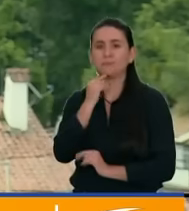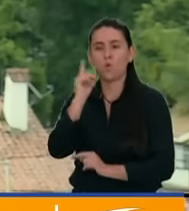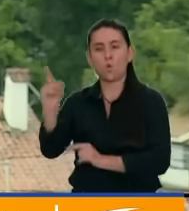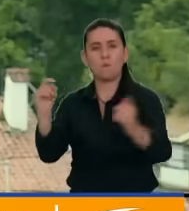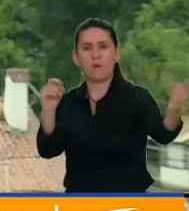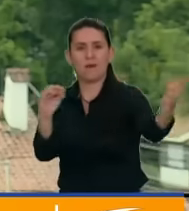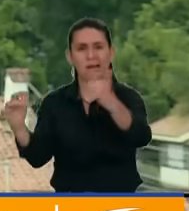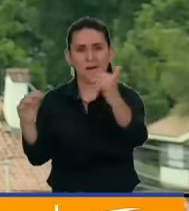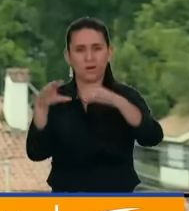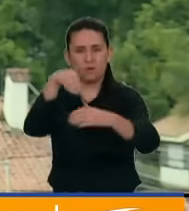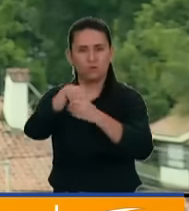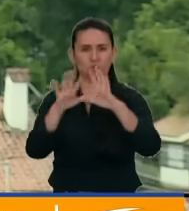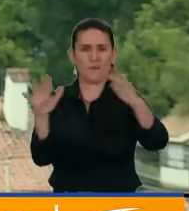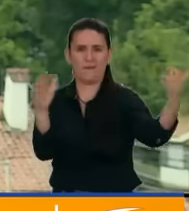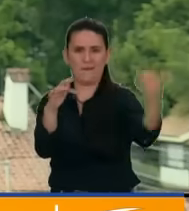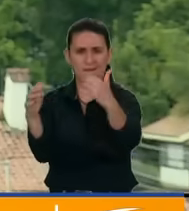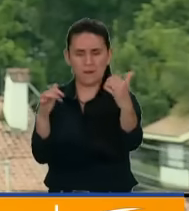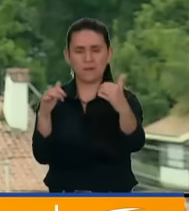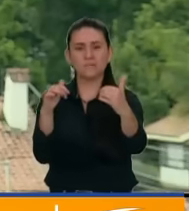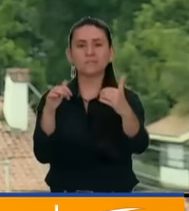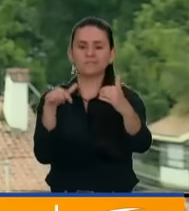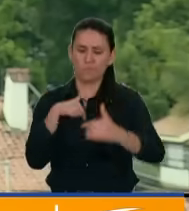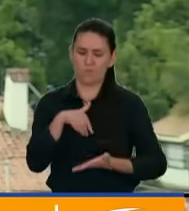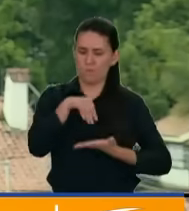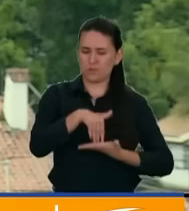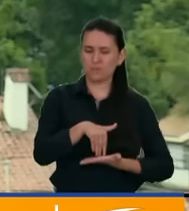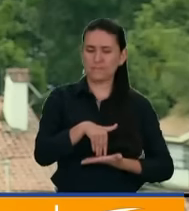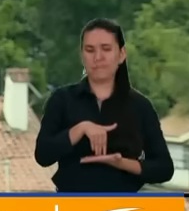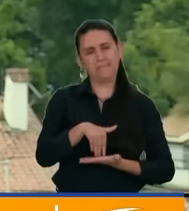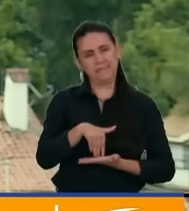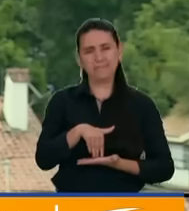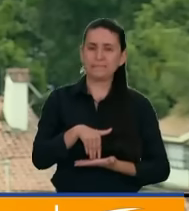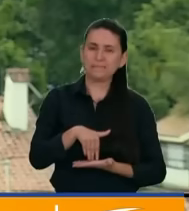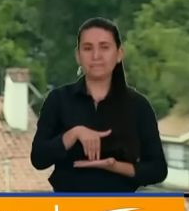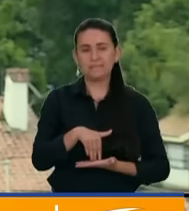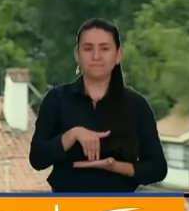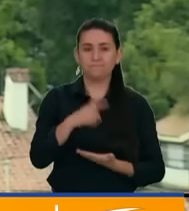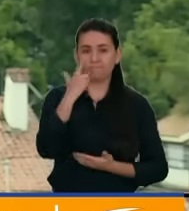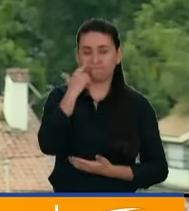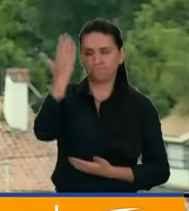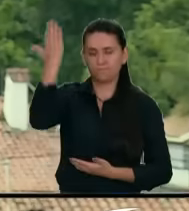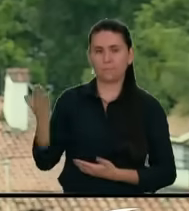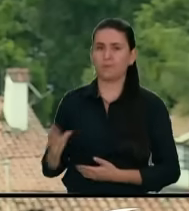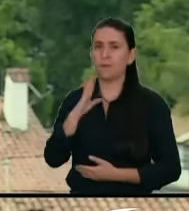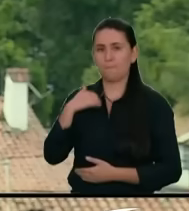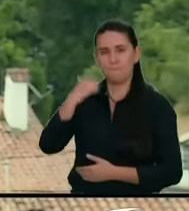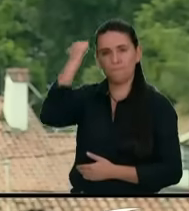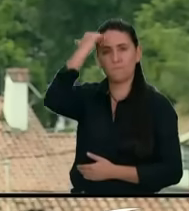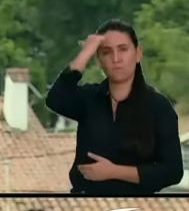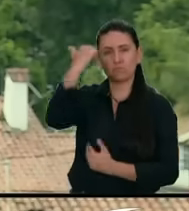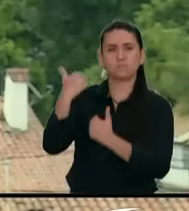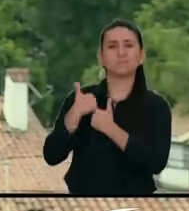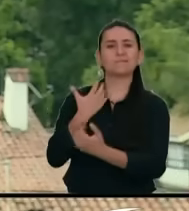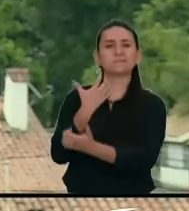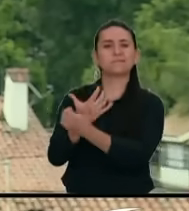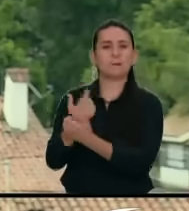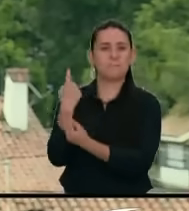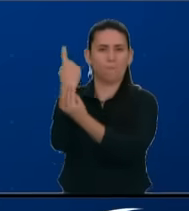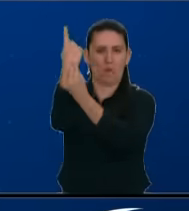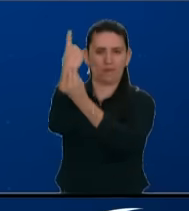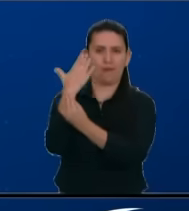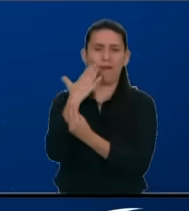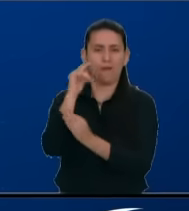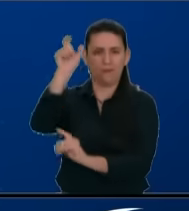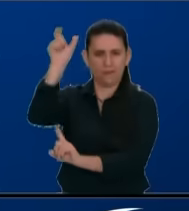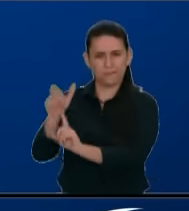y Gaza y Hamas, pues saludamos a esta hora a la profesora de Ciencias Políticas, Sandra Borda,